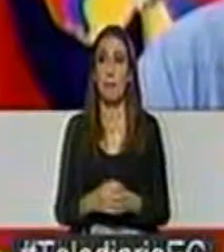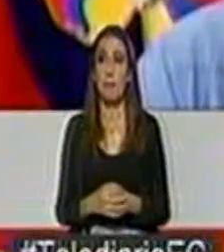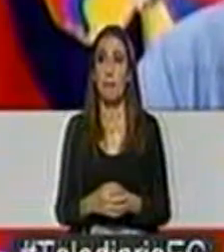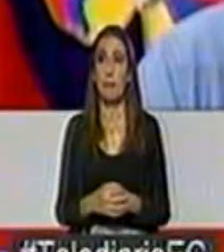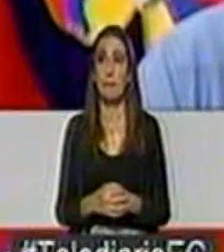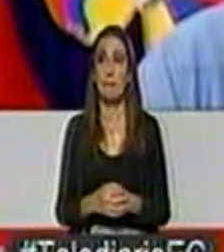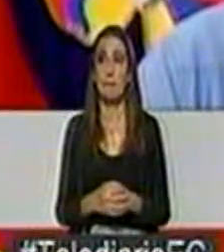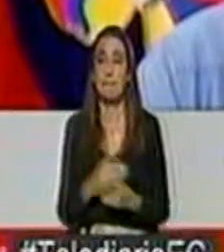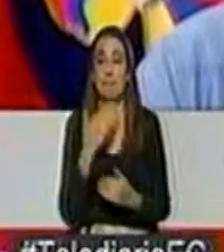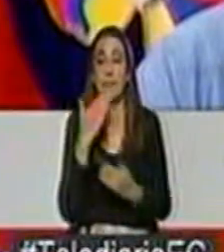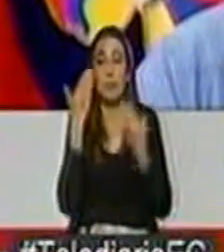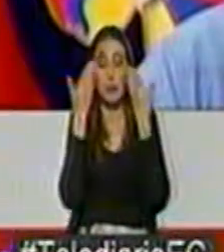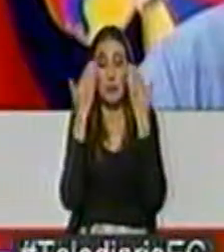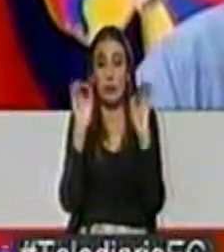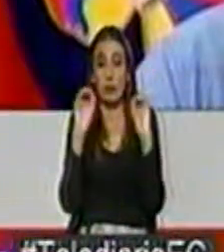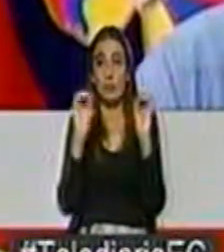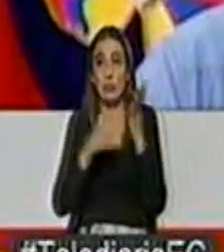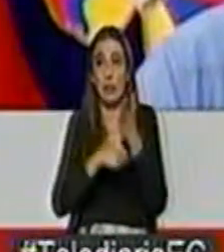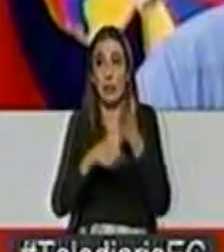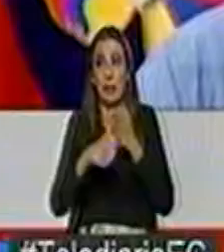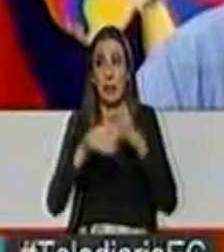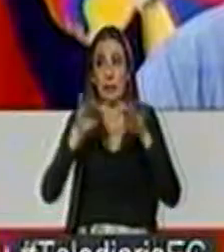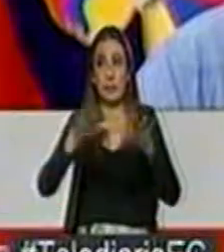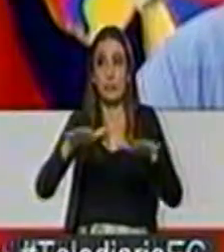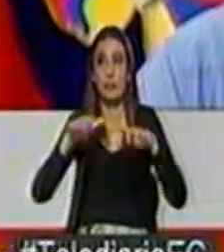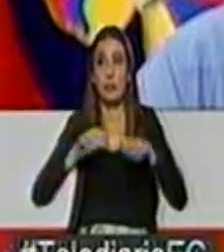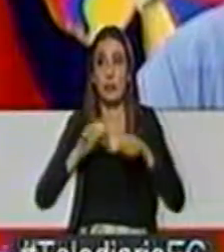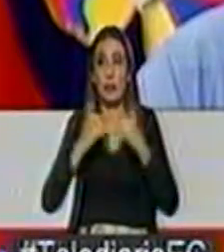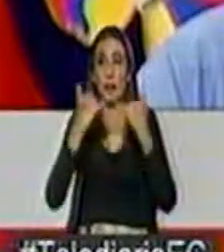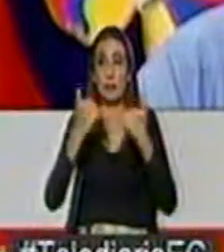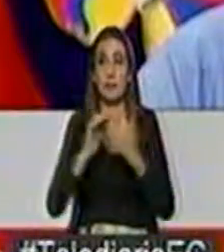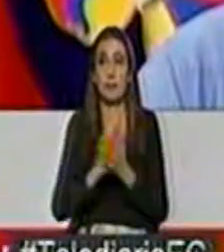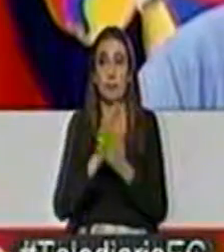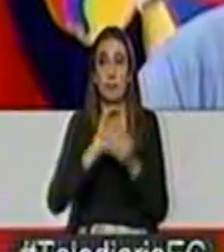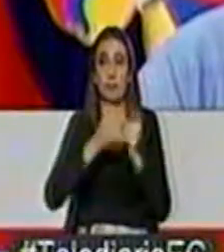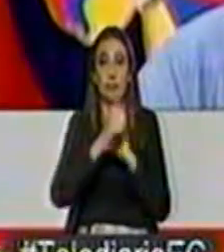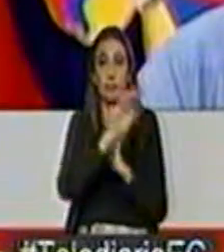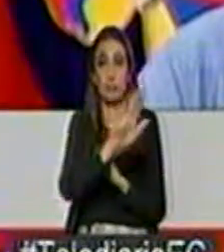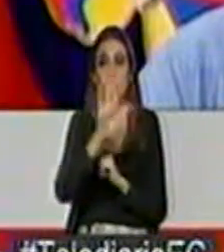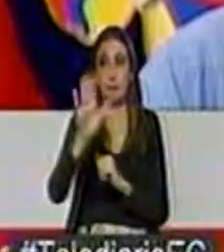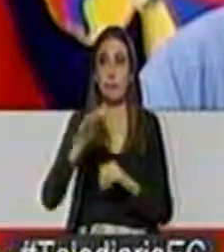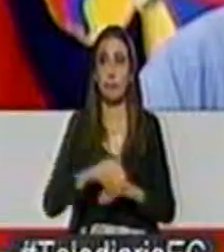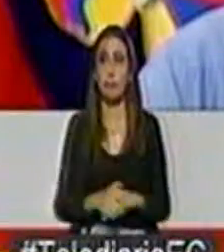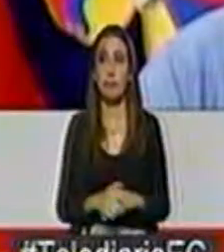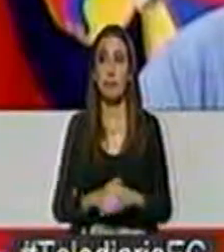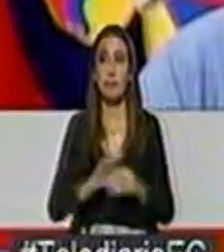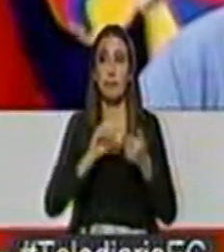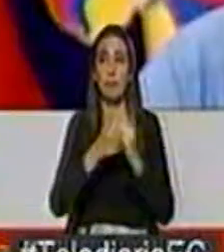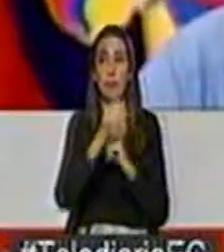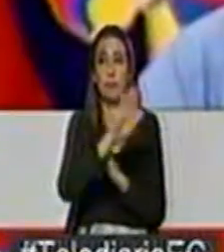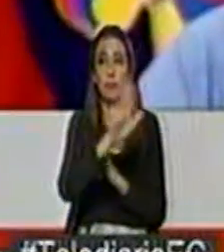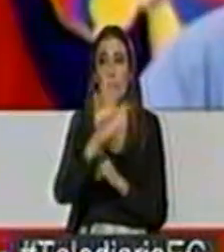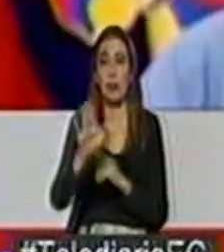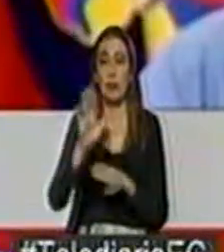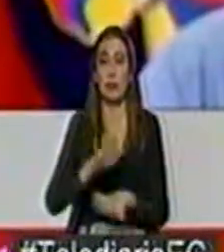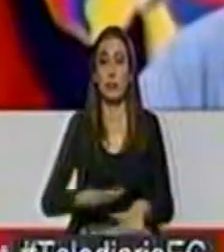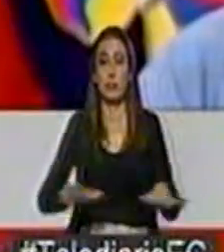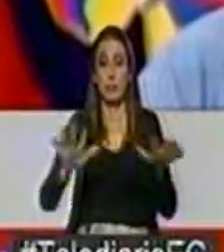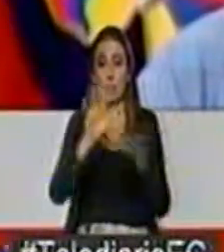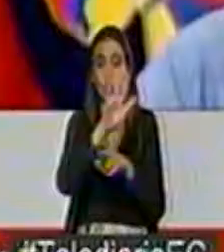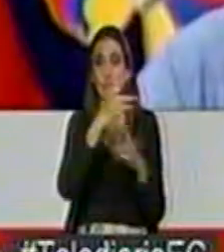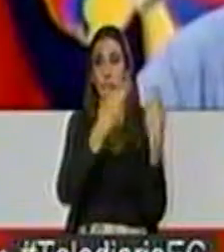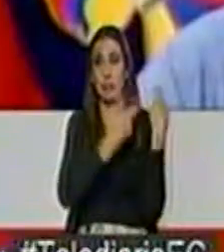de cómo han percibido los señores ministros la situación de Bahía en cada una de las áreas, en cada uno de los aspectos, en cada uno de los sectores a los cuales